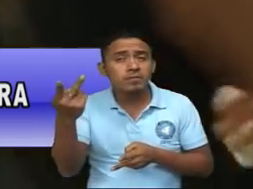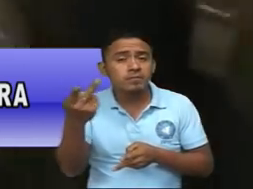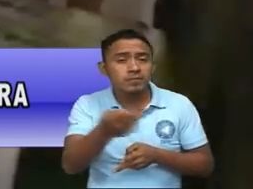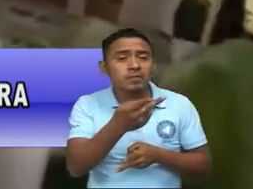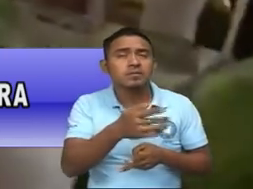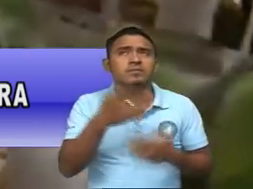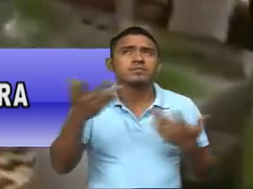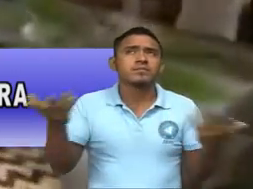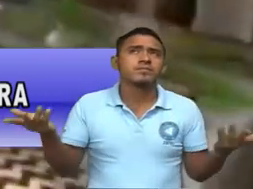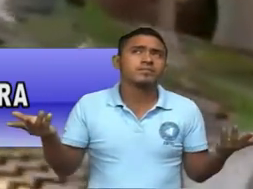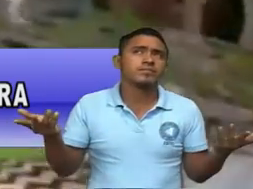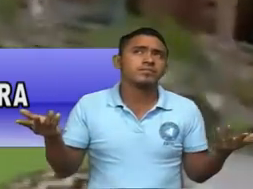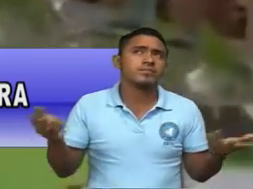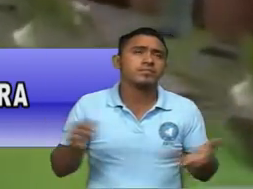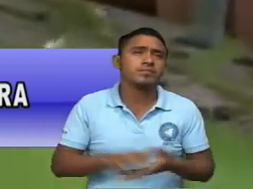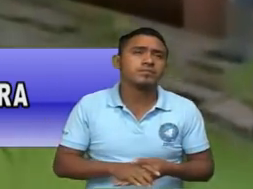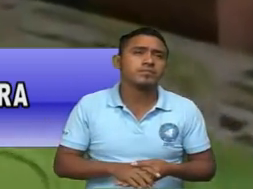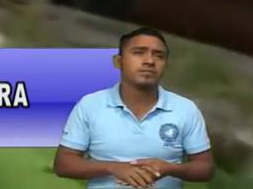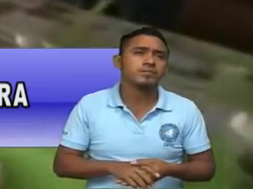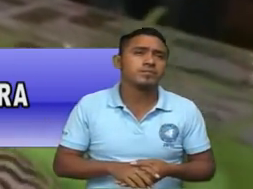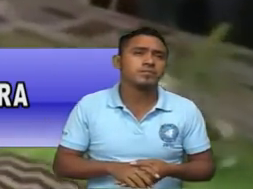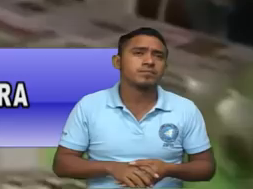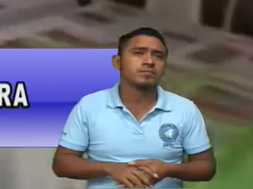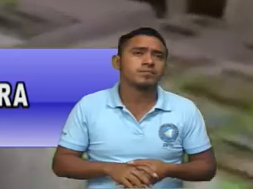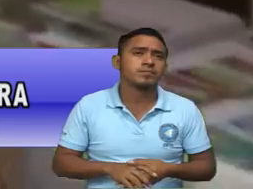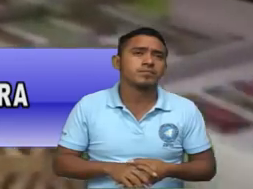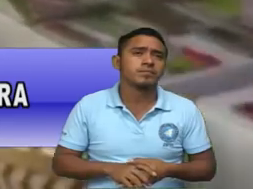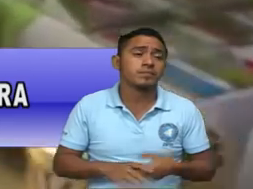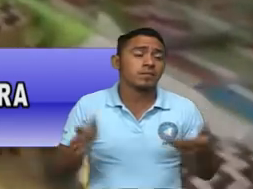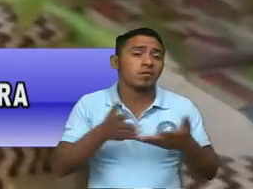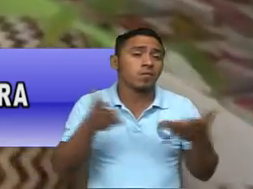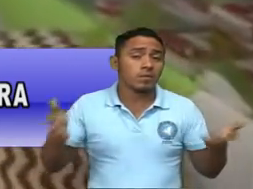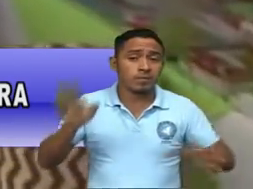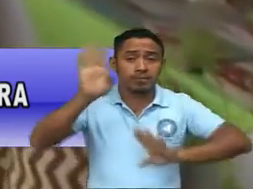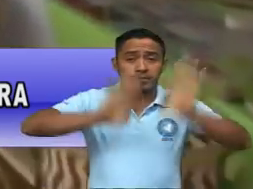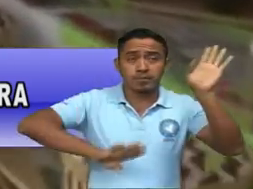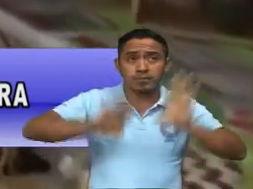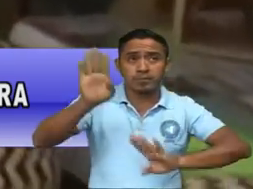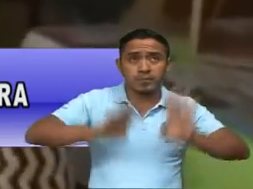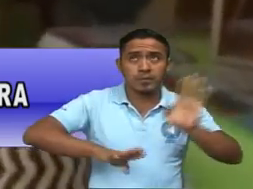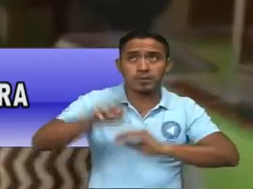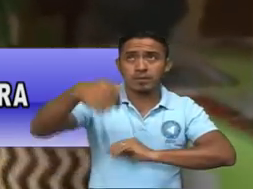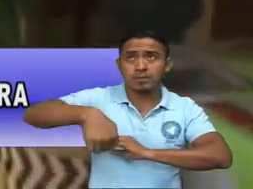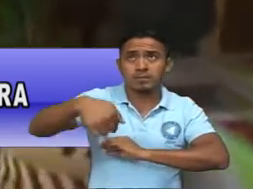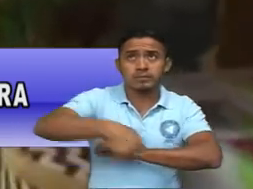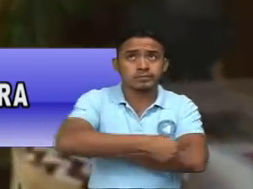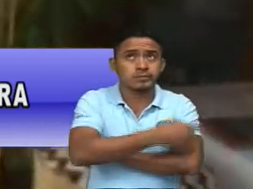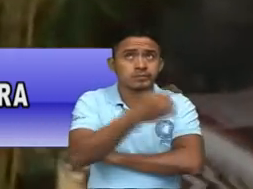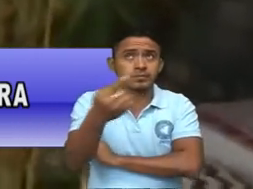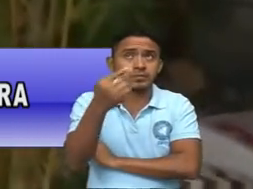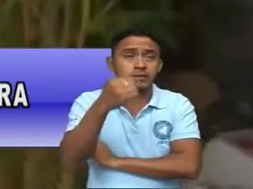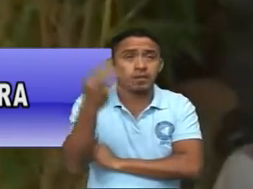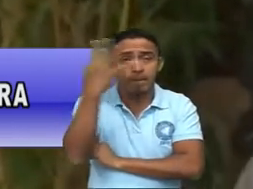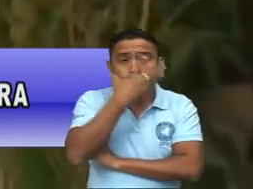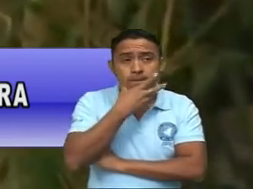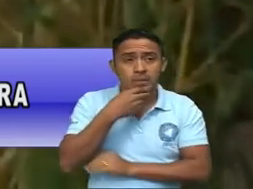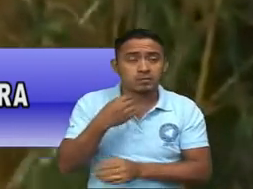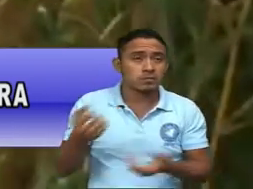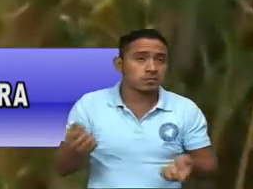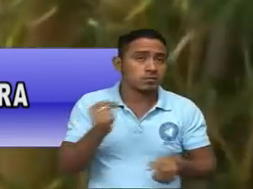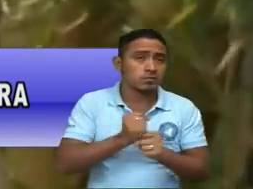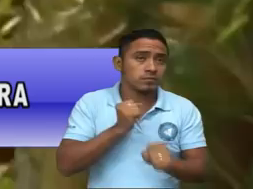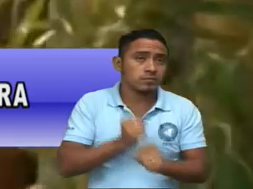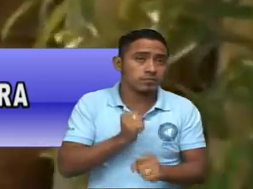den una idea de la gran participación que hay el día de hoy en este bonito esfuerzo. Aquí hay